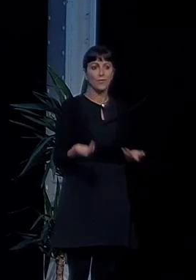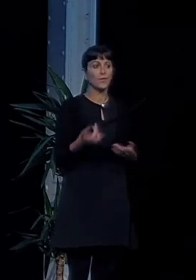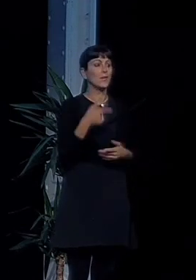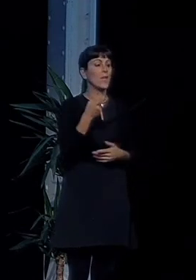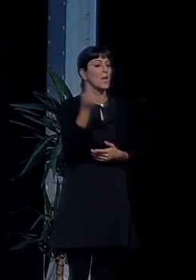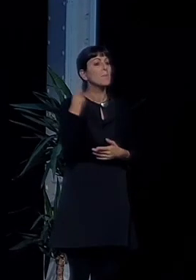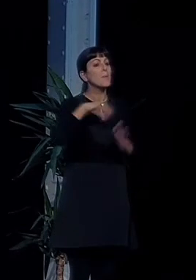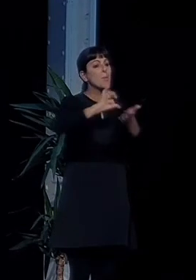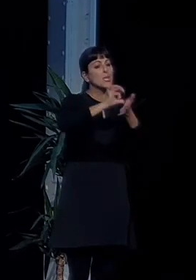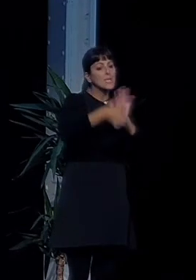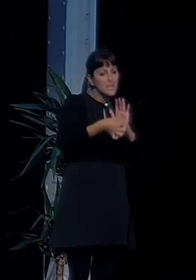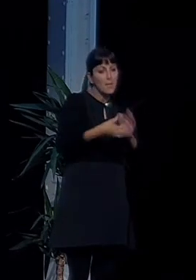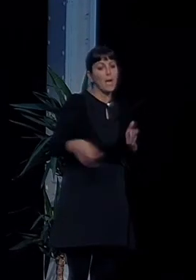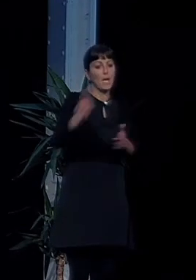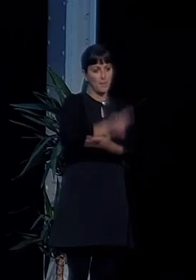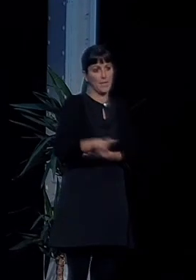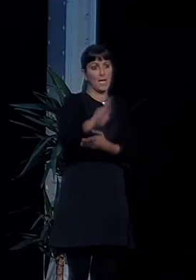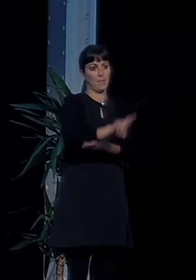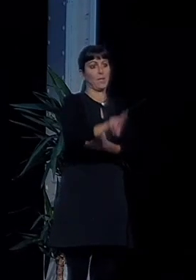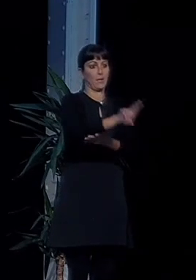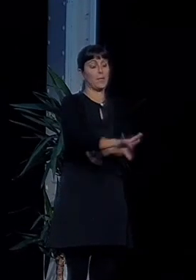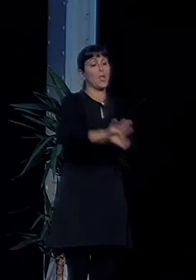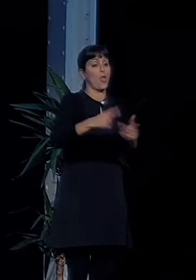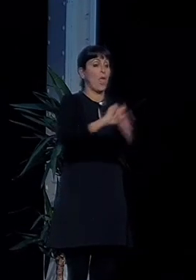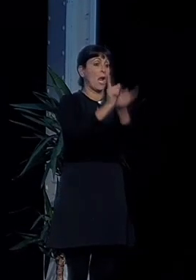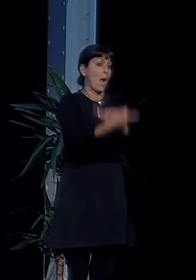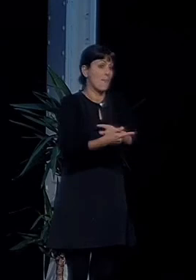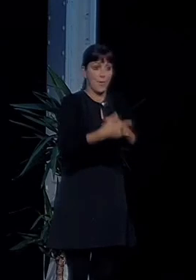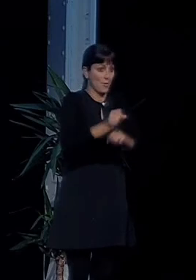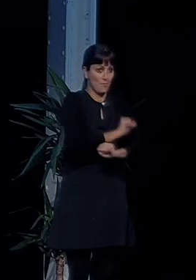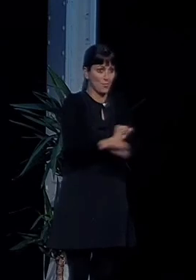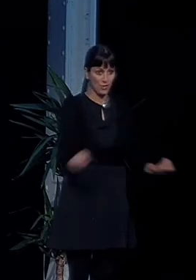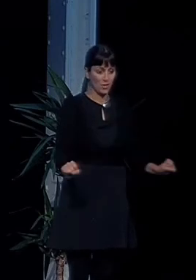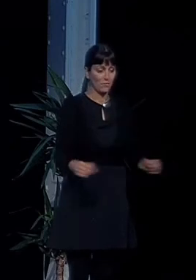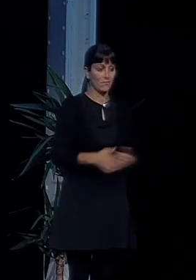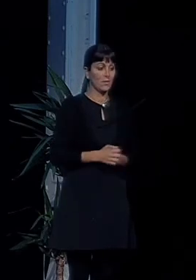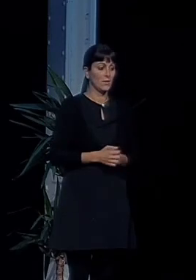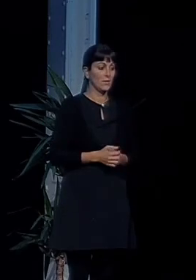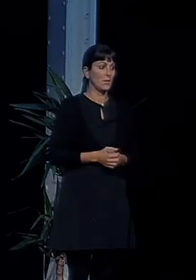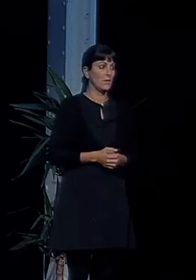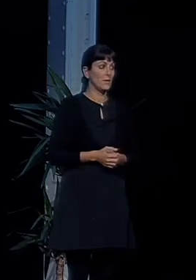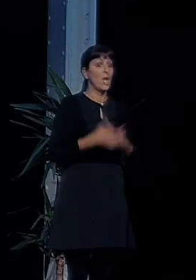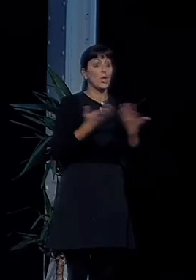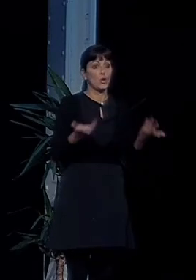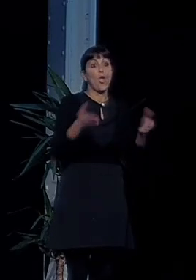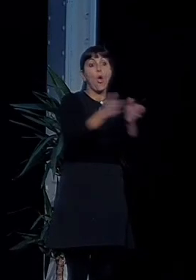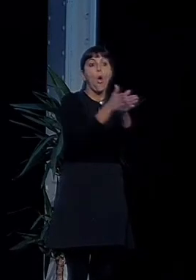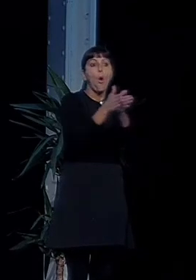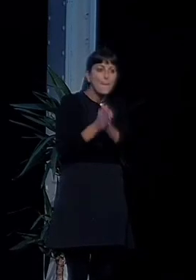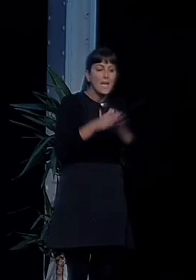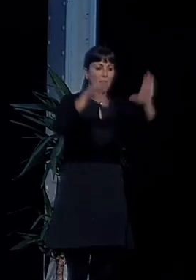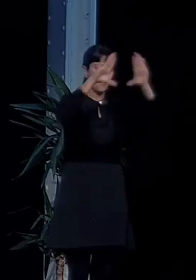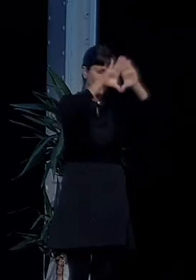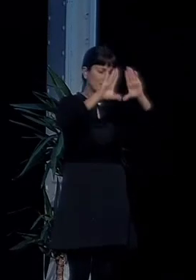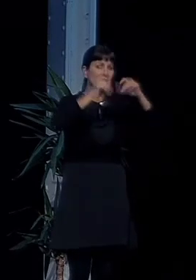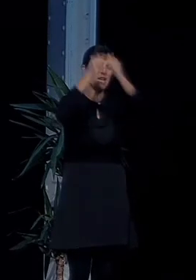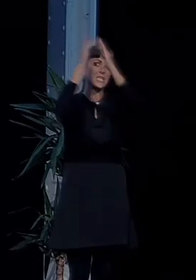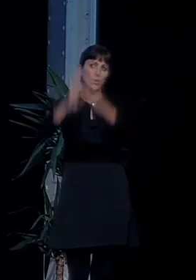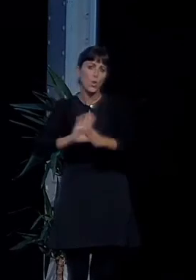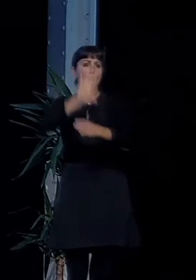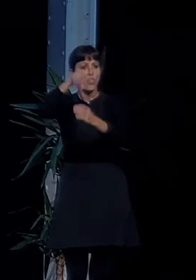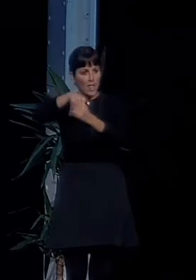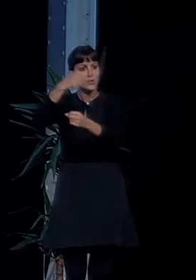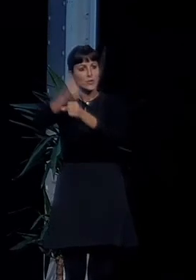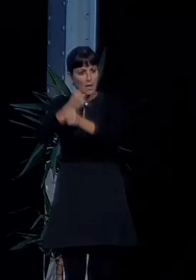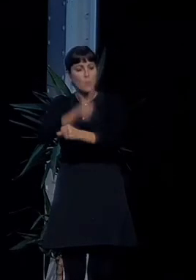en el cual no tiene ninguna intención de cambiar. Y con esto, por supuesto, no quiero decir que no haya muchísimas compañeras feministas que están haciendo una gran labor dentro de la institución,